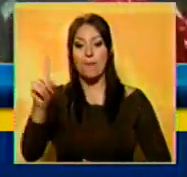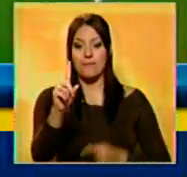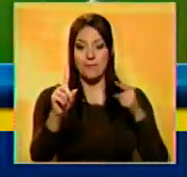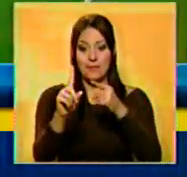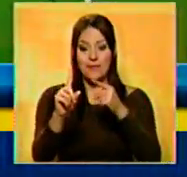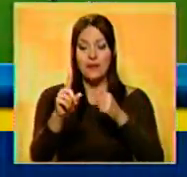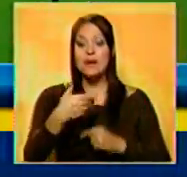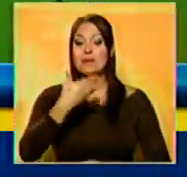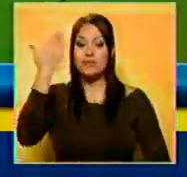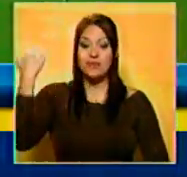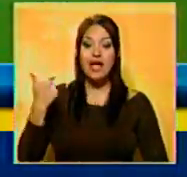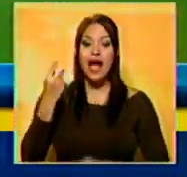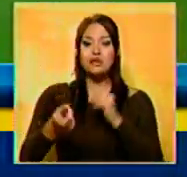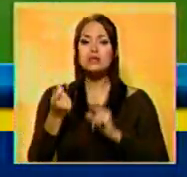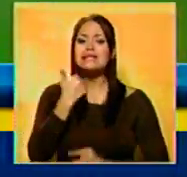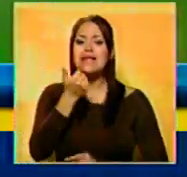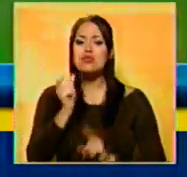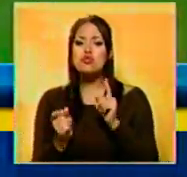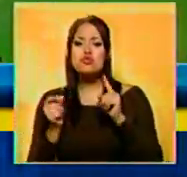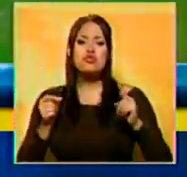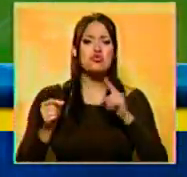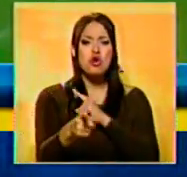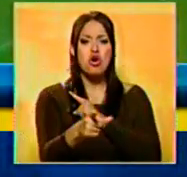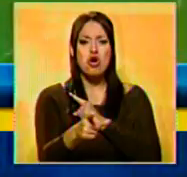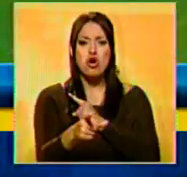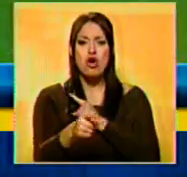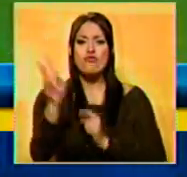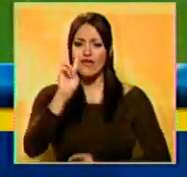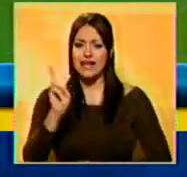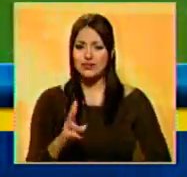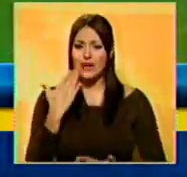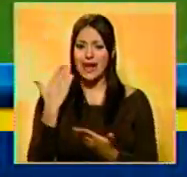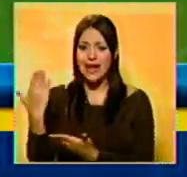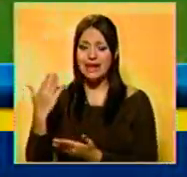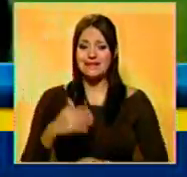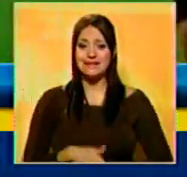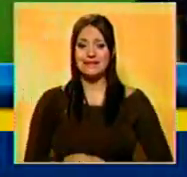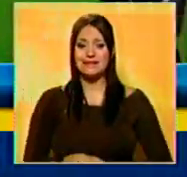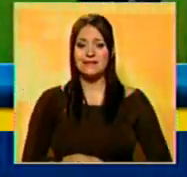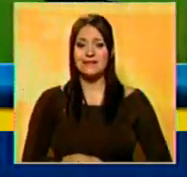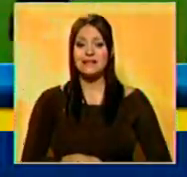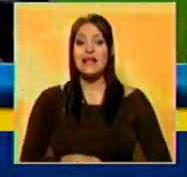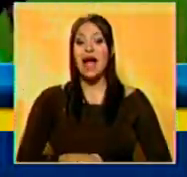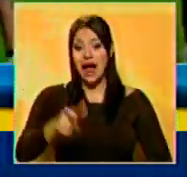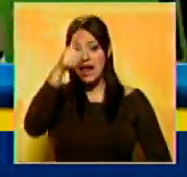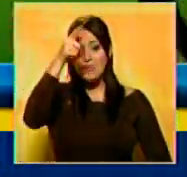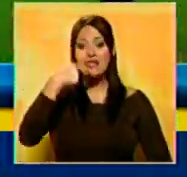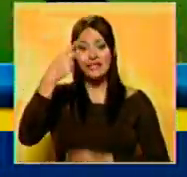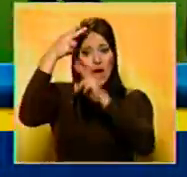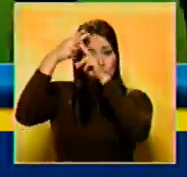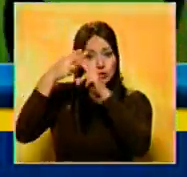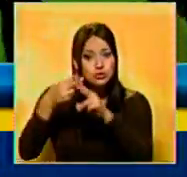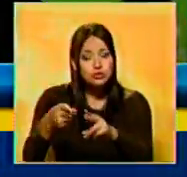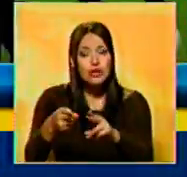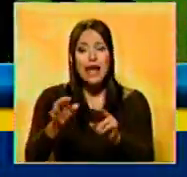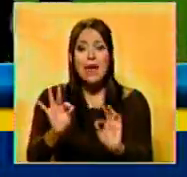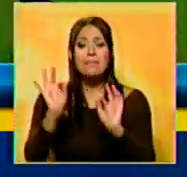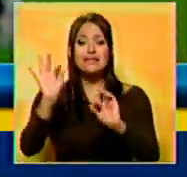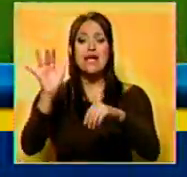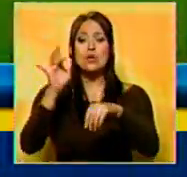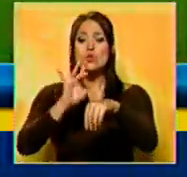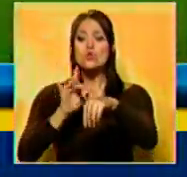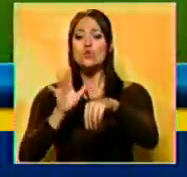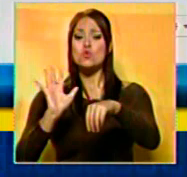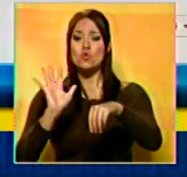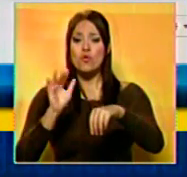domingo pasado luego de un gol casi sobrenatural que anotó el venezolano ante el mains los alemanes lo llaman el Sagrado Don Juan de la